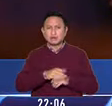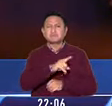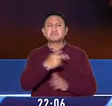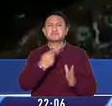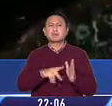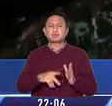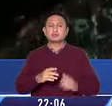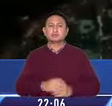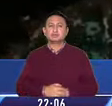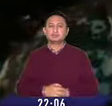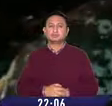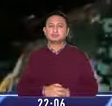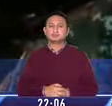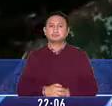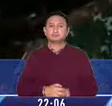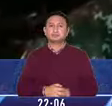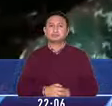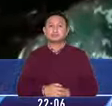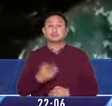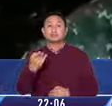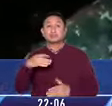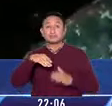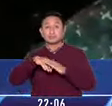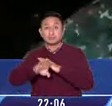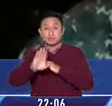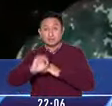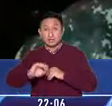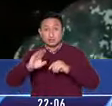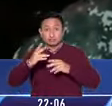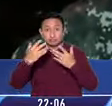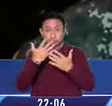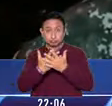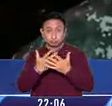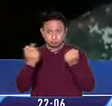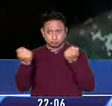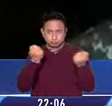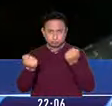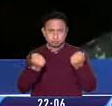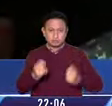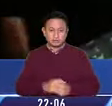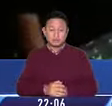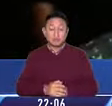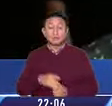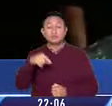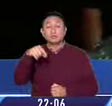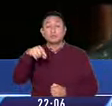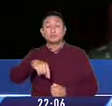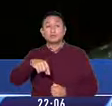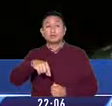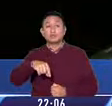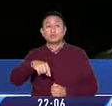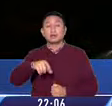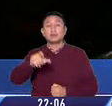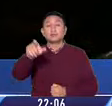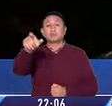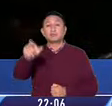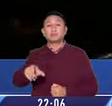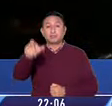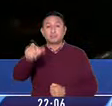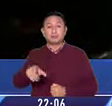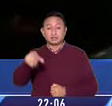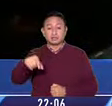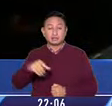ocurrido. En donde se realizó una operación en la cual se pudo extraer tanto a